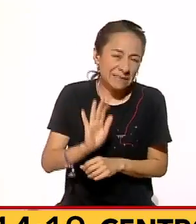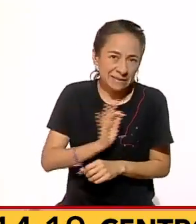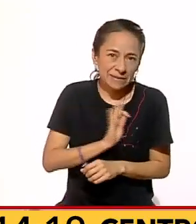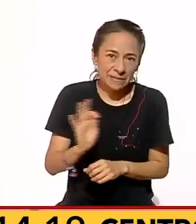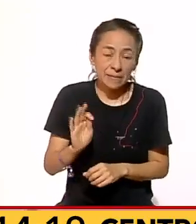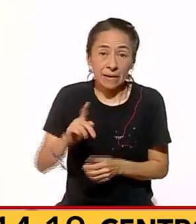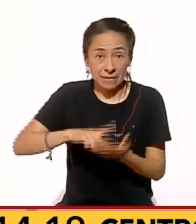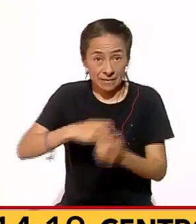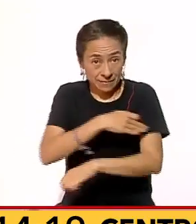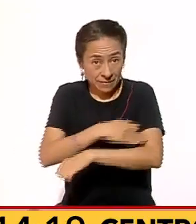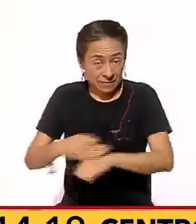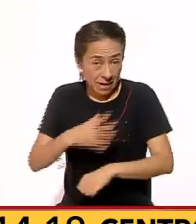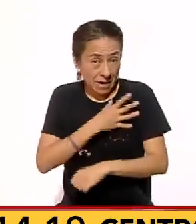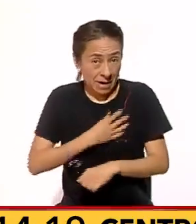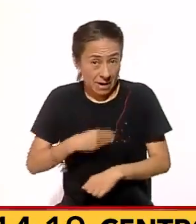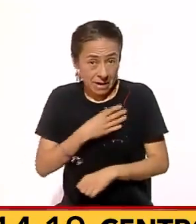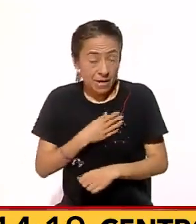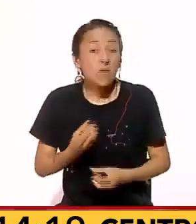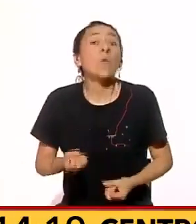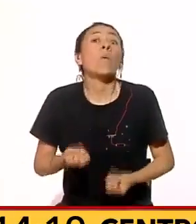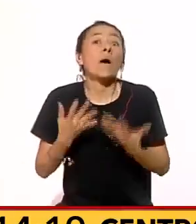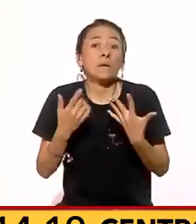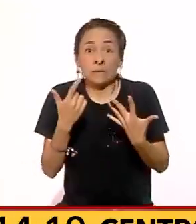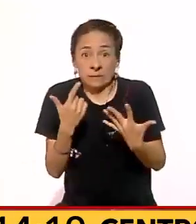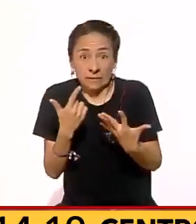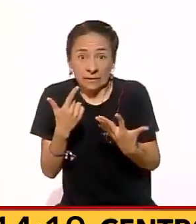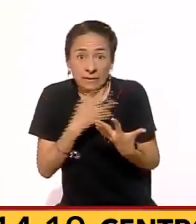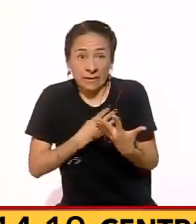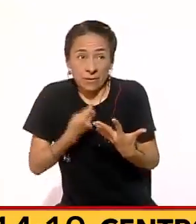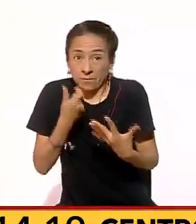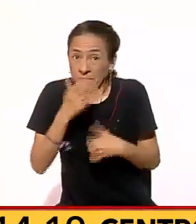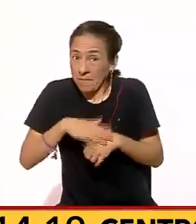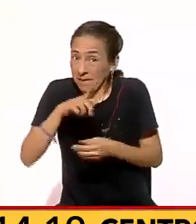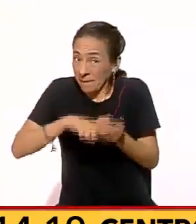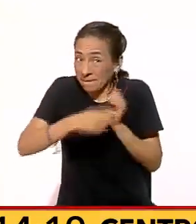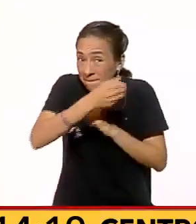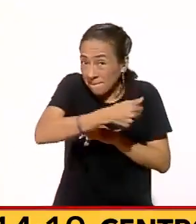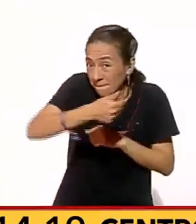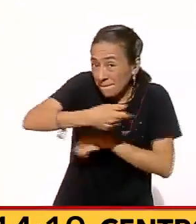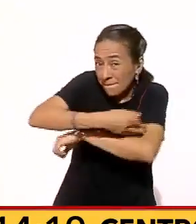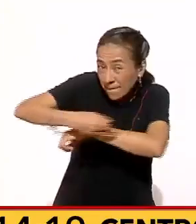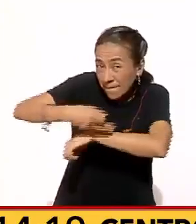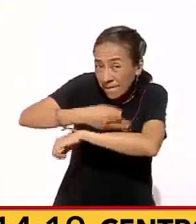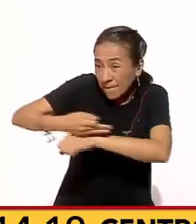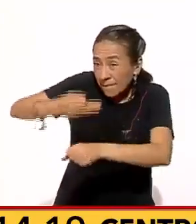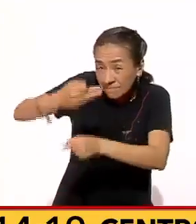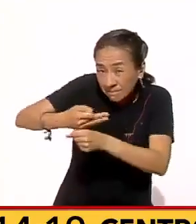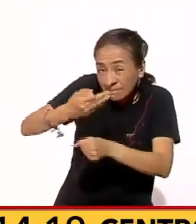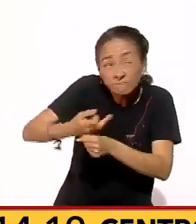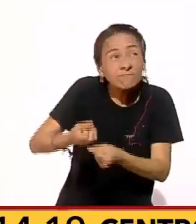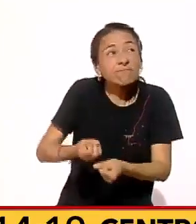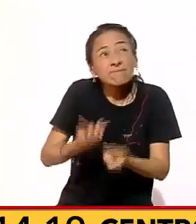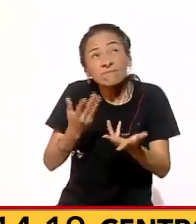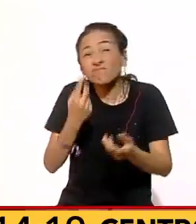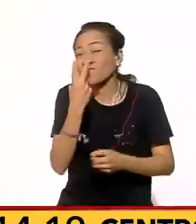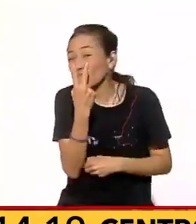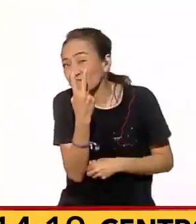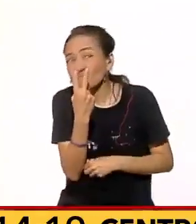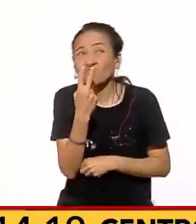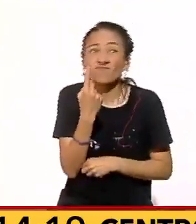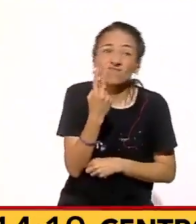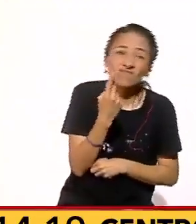hijos en las familias era más de 7 hijos por familia. Actualmente no rebasa más que el